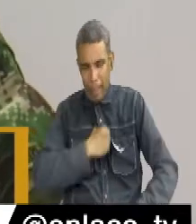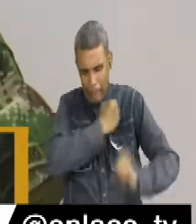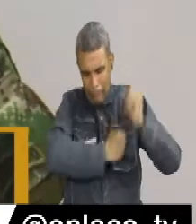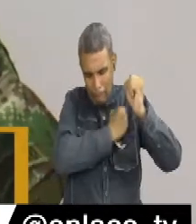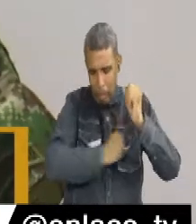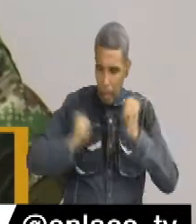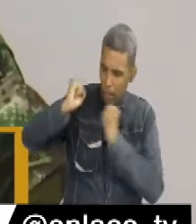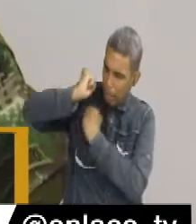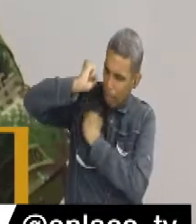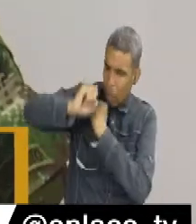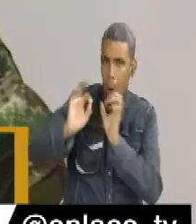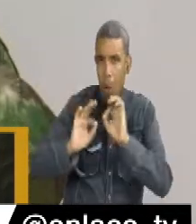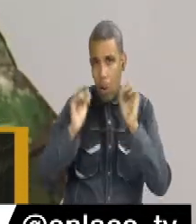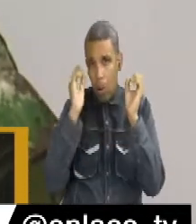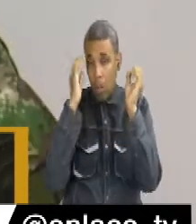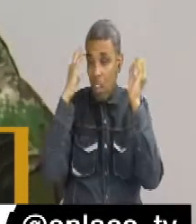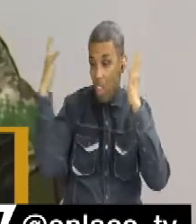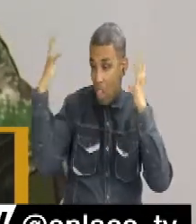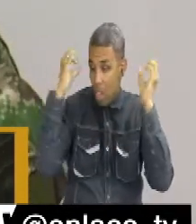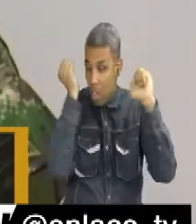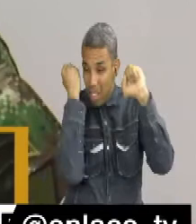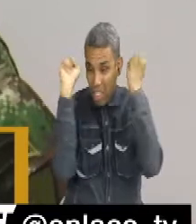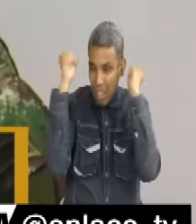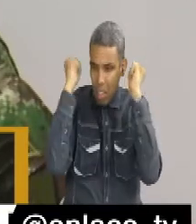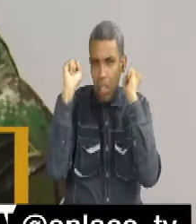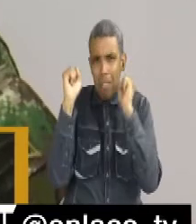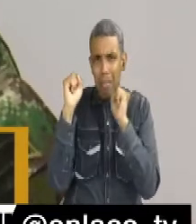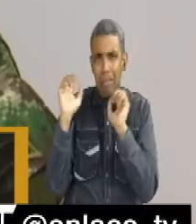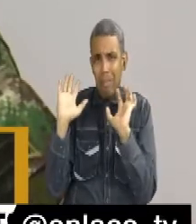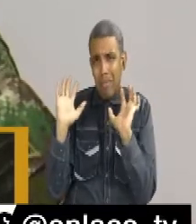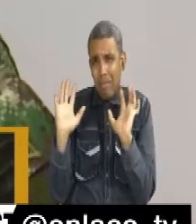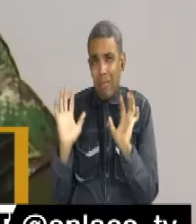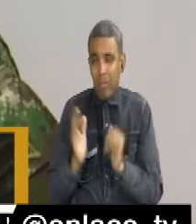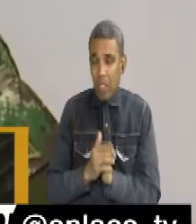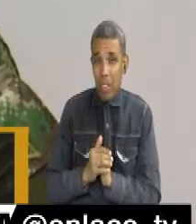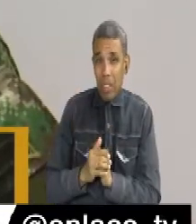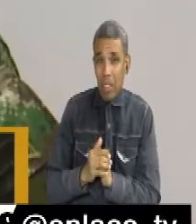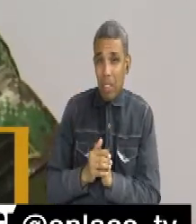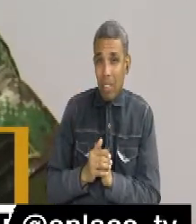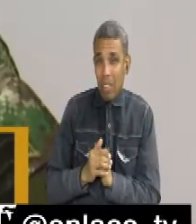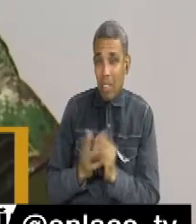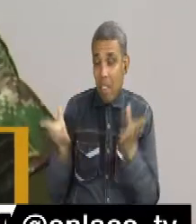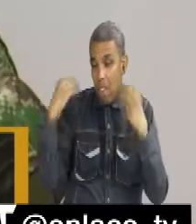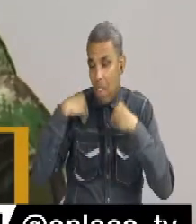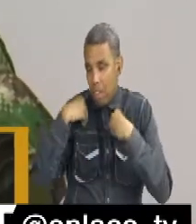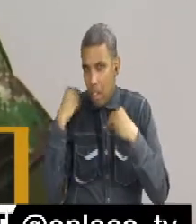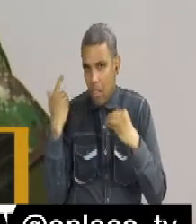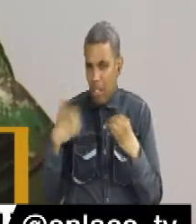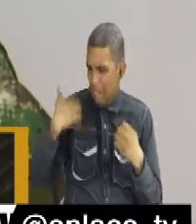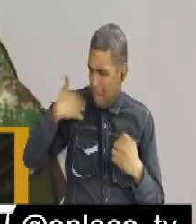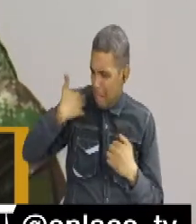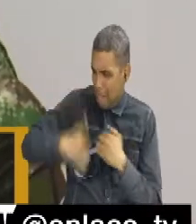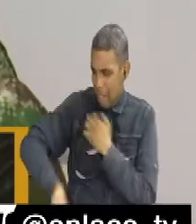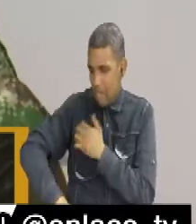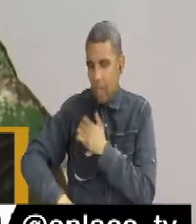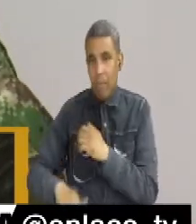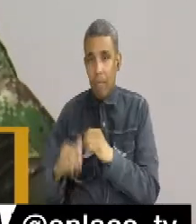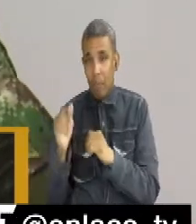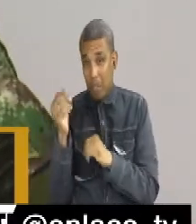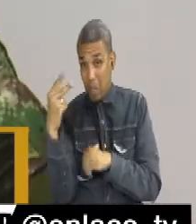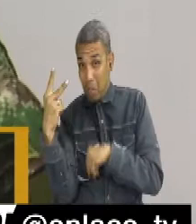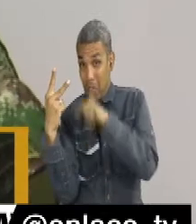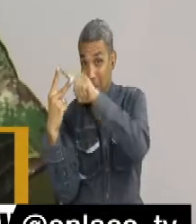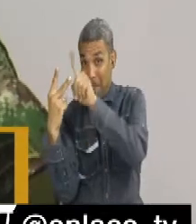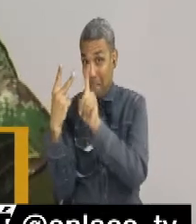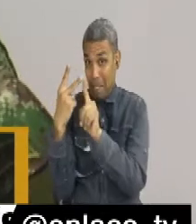estrés, del corre-corre. Entonces estos muchachos, uno de ellos pues decidió decirle que yo se los curo. Le